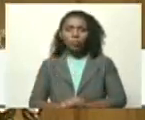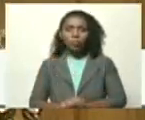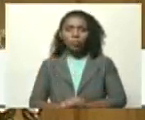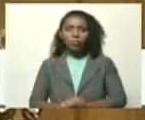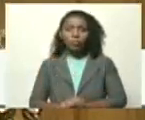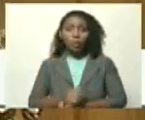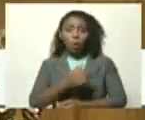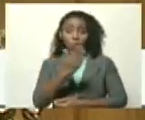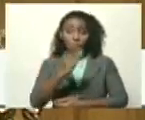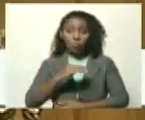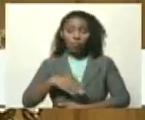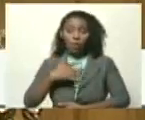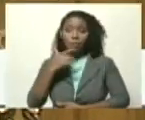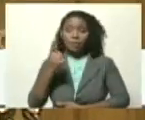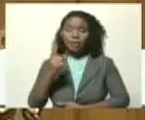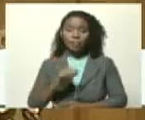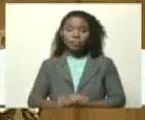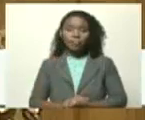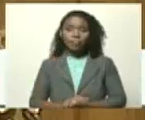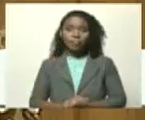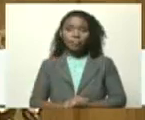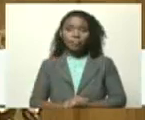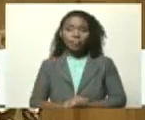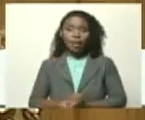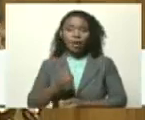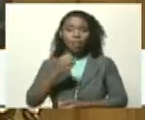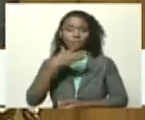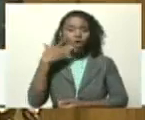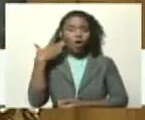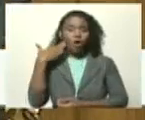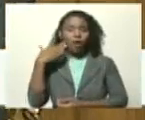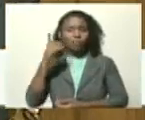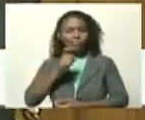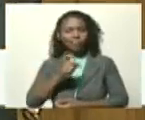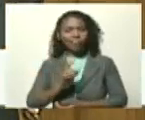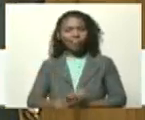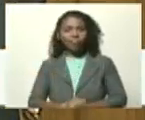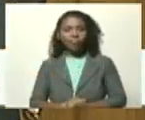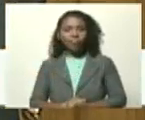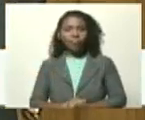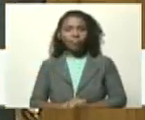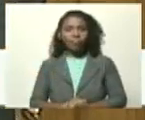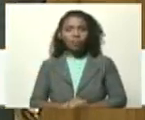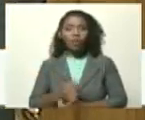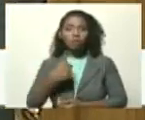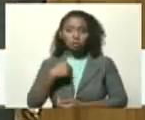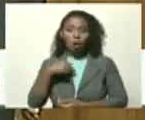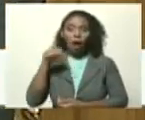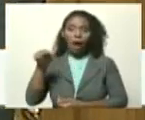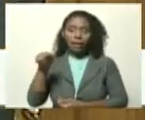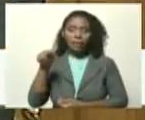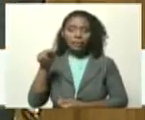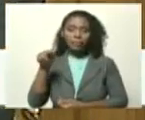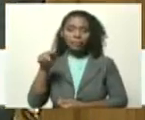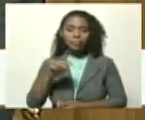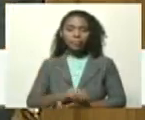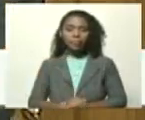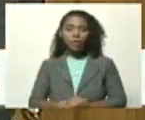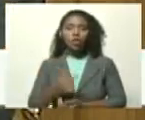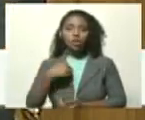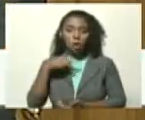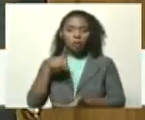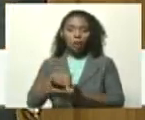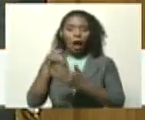2021. Y ustedes podrán decirle, con el orgullo que se merecen, yo estaba allí. Yo llegué